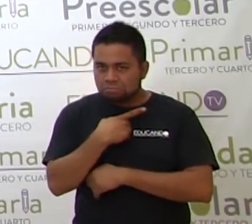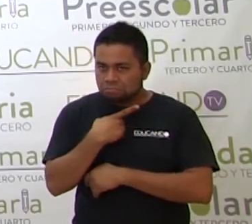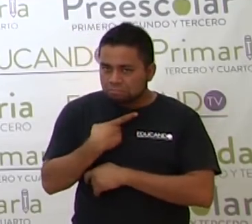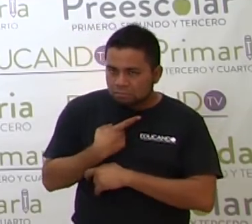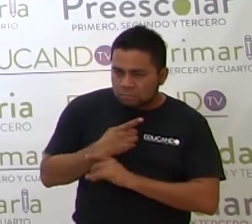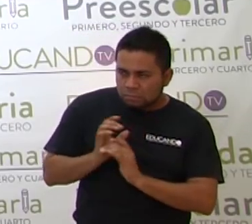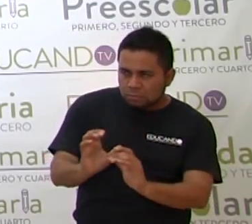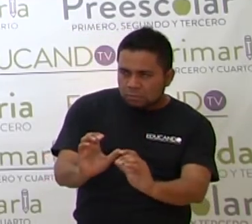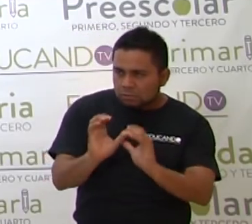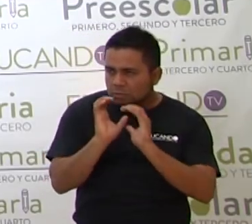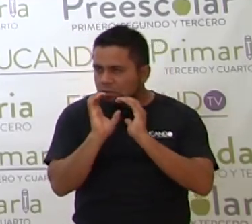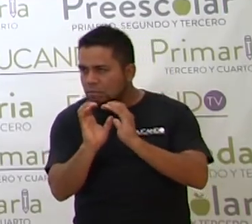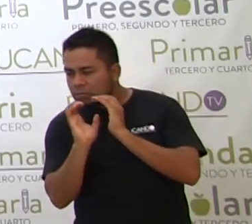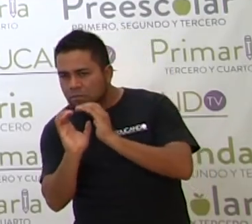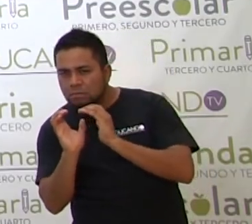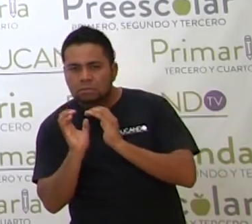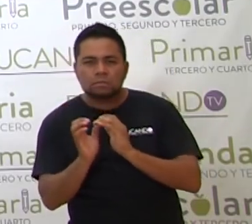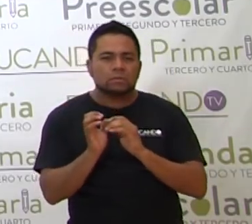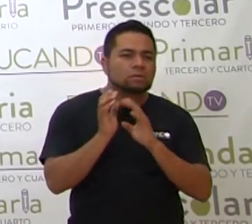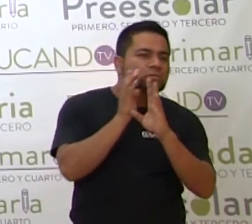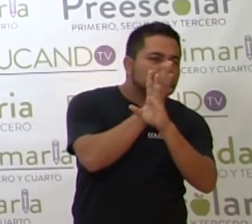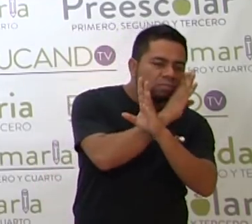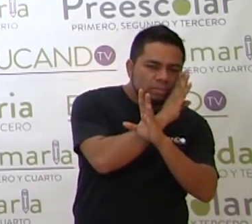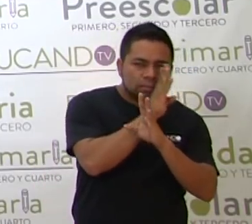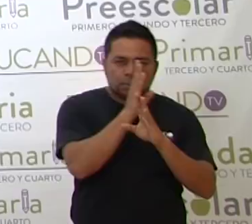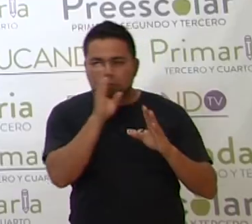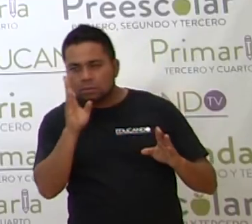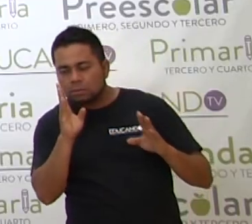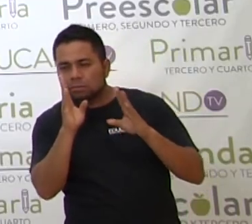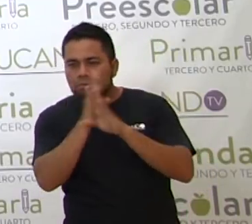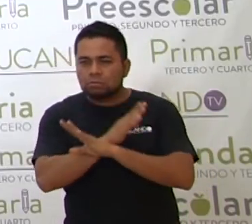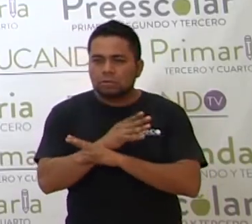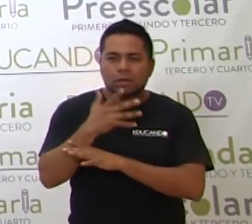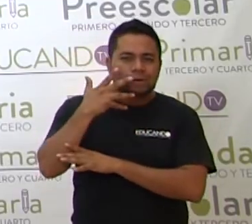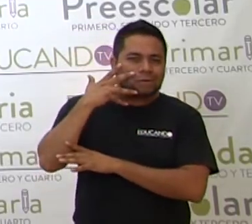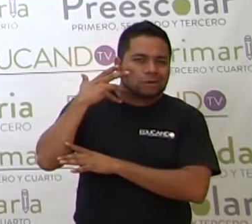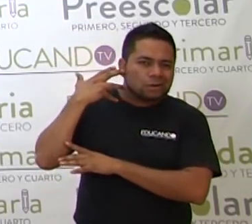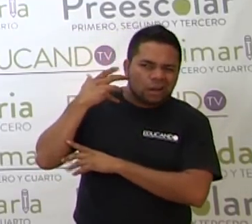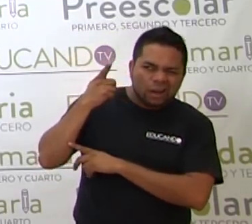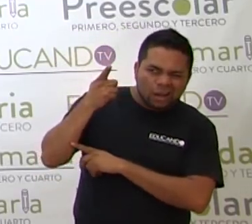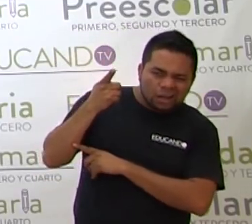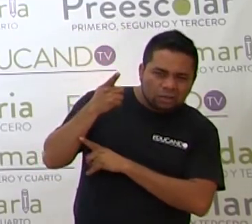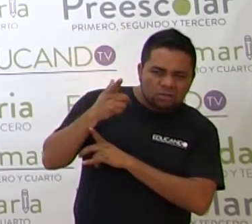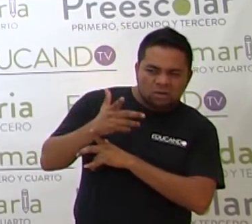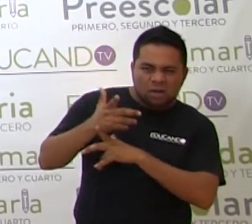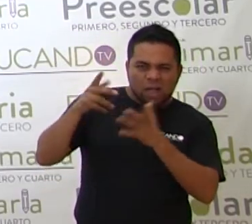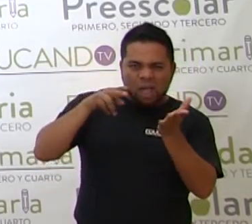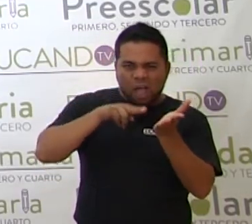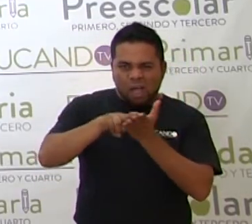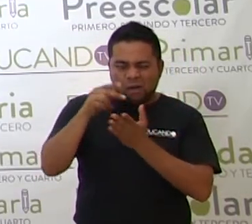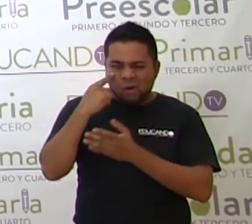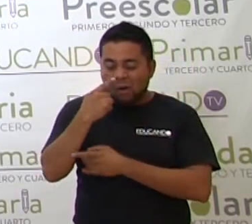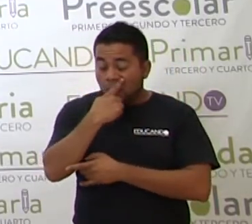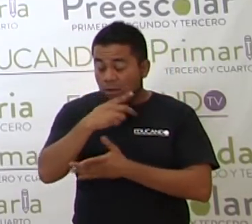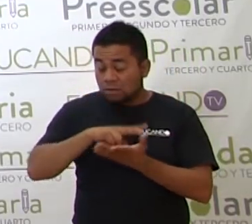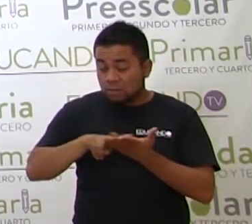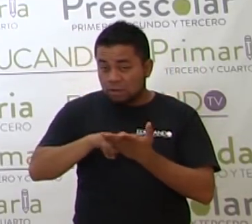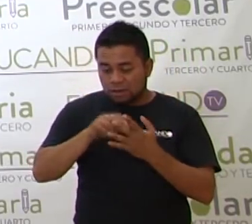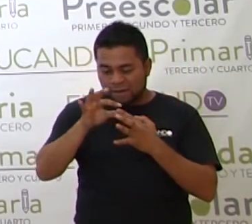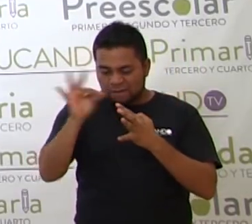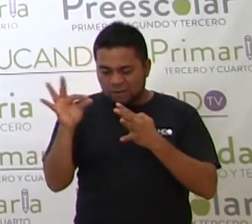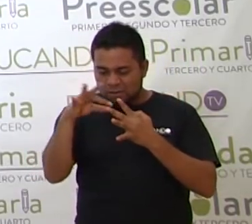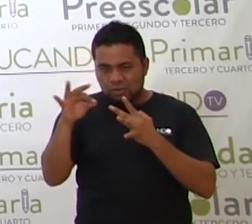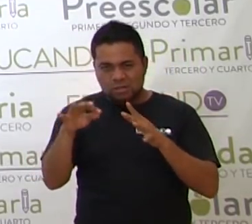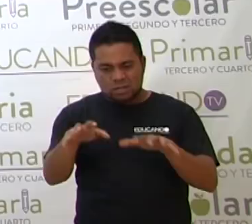del gato negro que los vigilaba con los ojos grandes y verdes que tenía. Sus garras eran